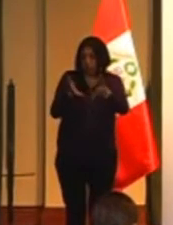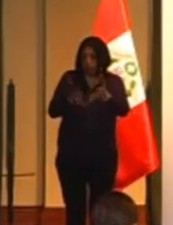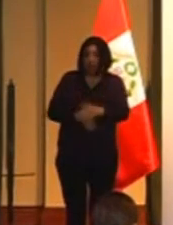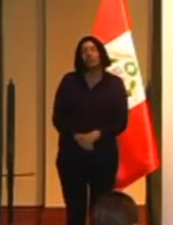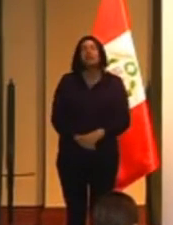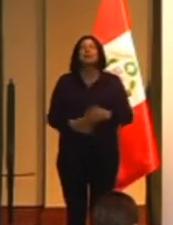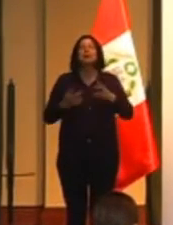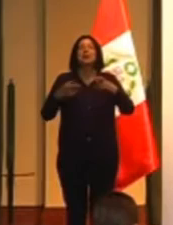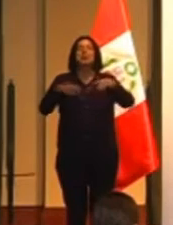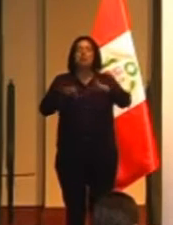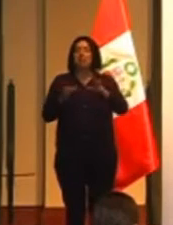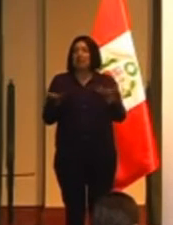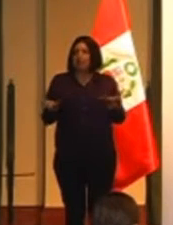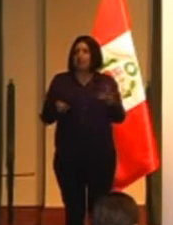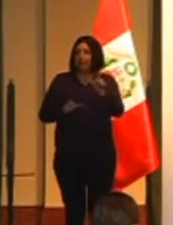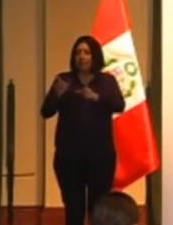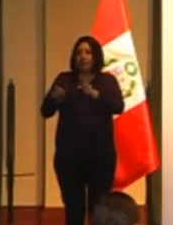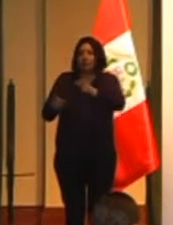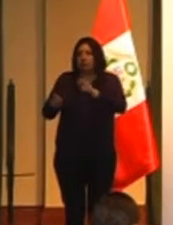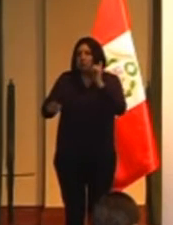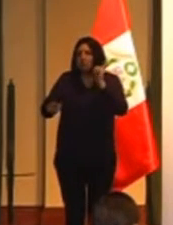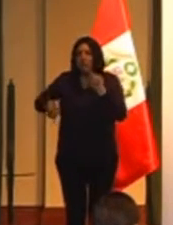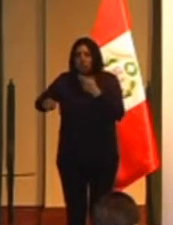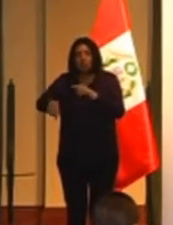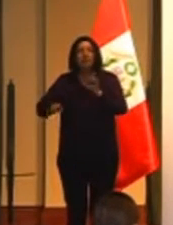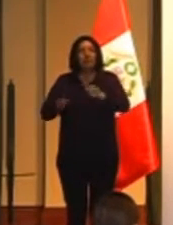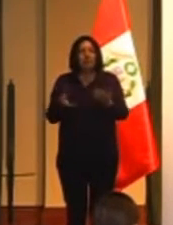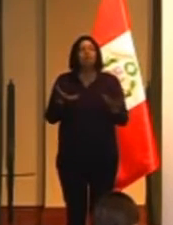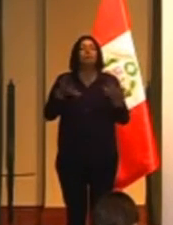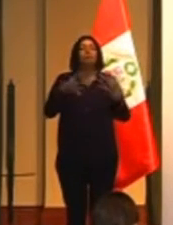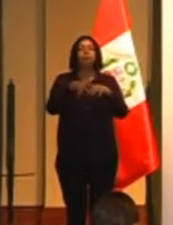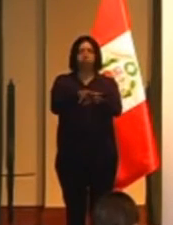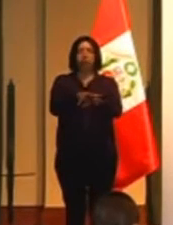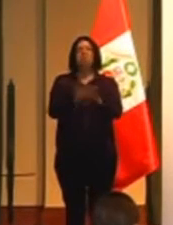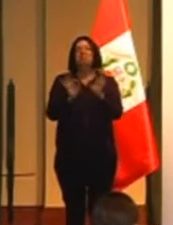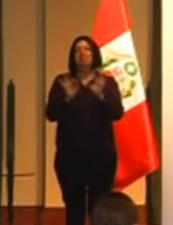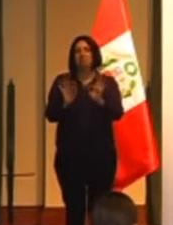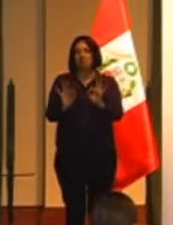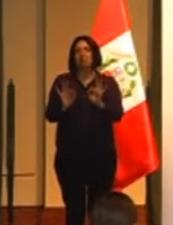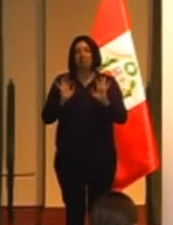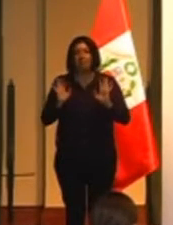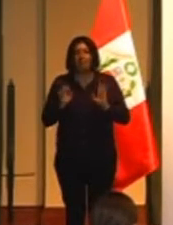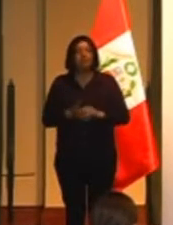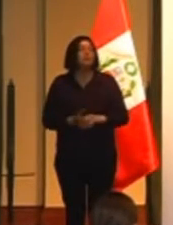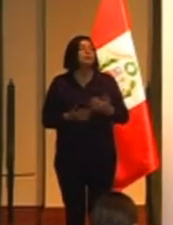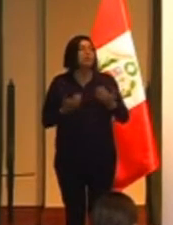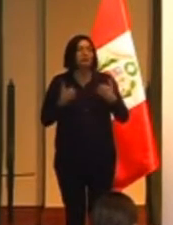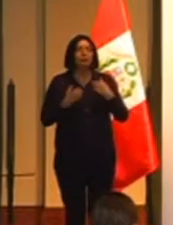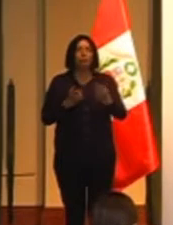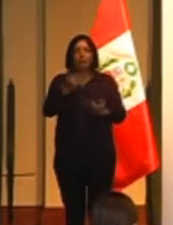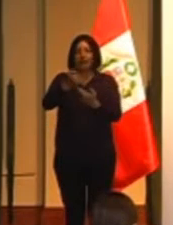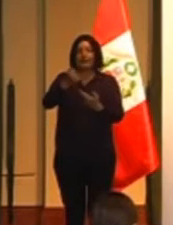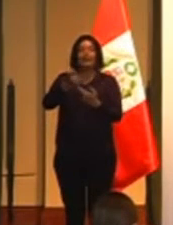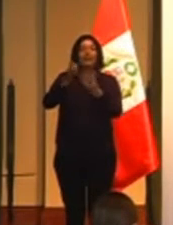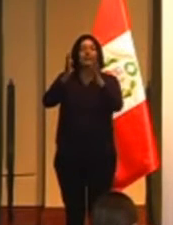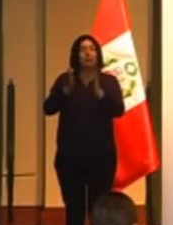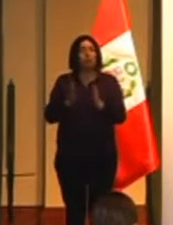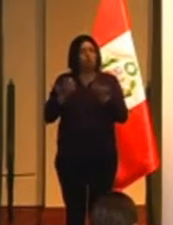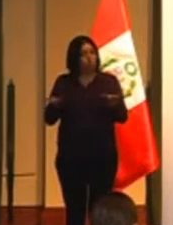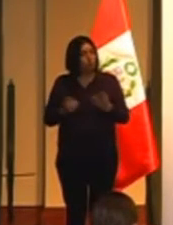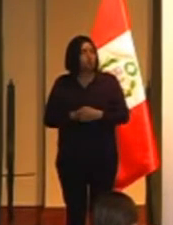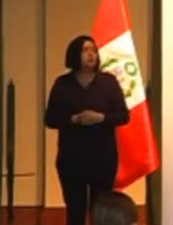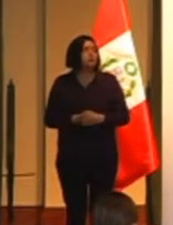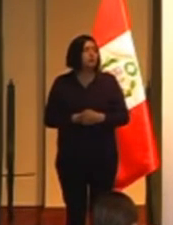nos permiten que las personas que son sordas se integren perfectamente bien. Tenemos una regidora que es, en ese